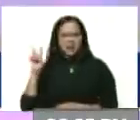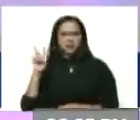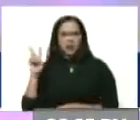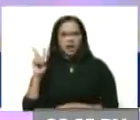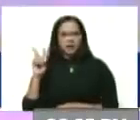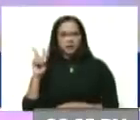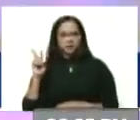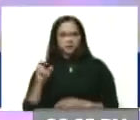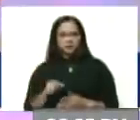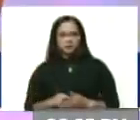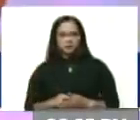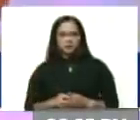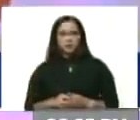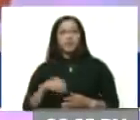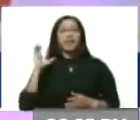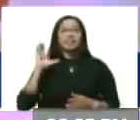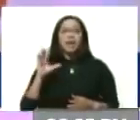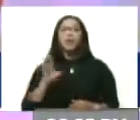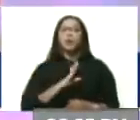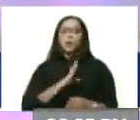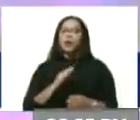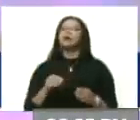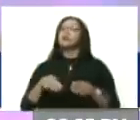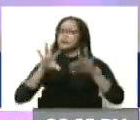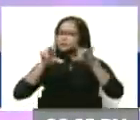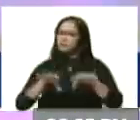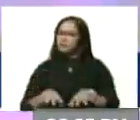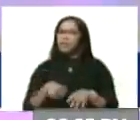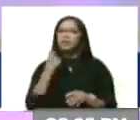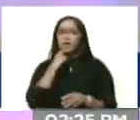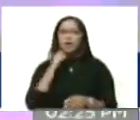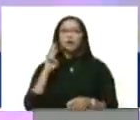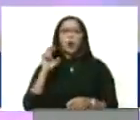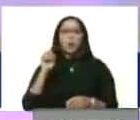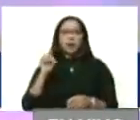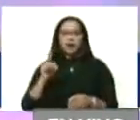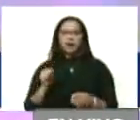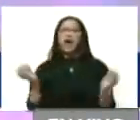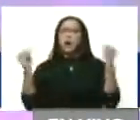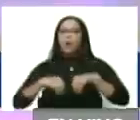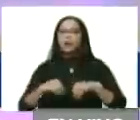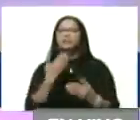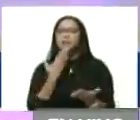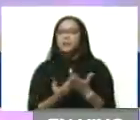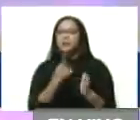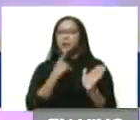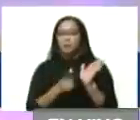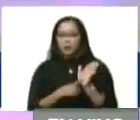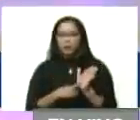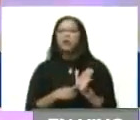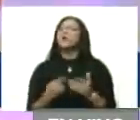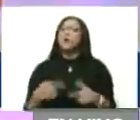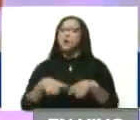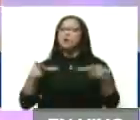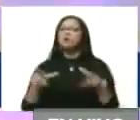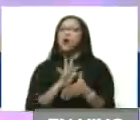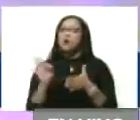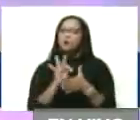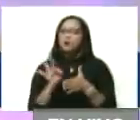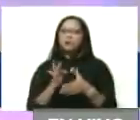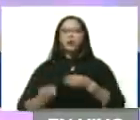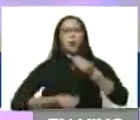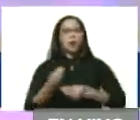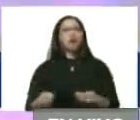de Venezuela, Estado parte del Estatuto de Roma, que se le permita cumplir con sus actuaciones tal como contempla